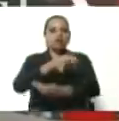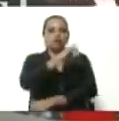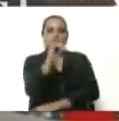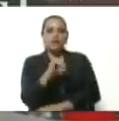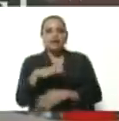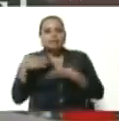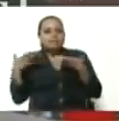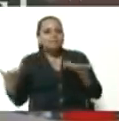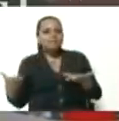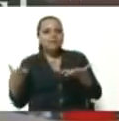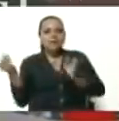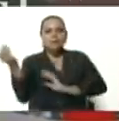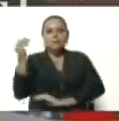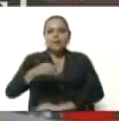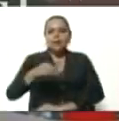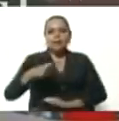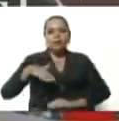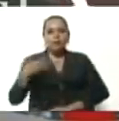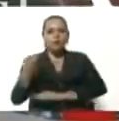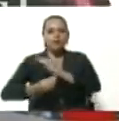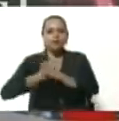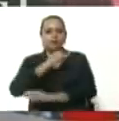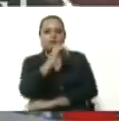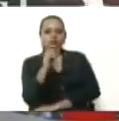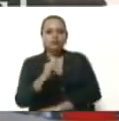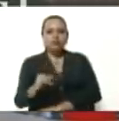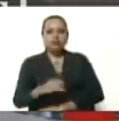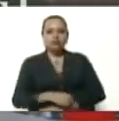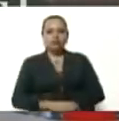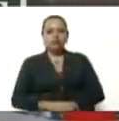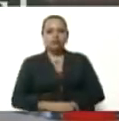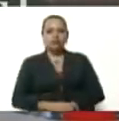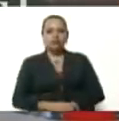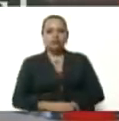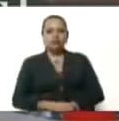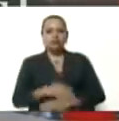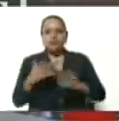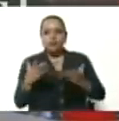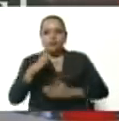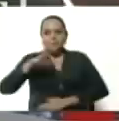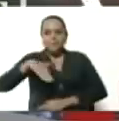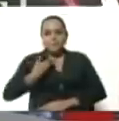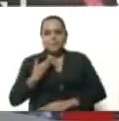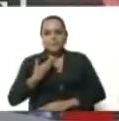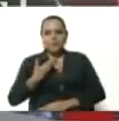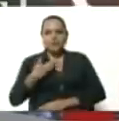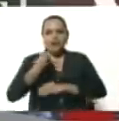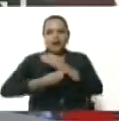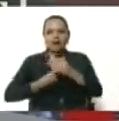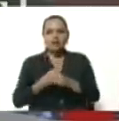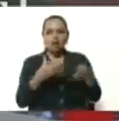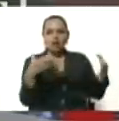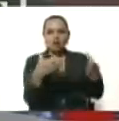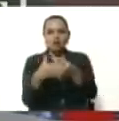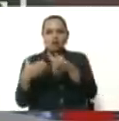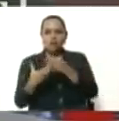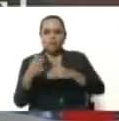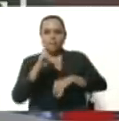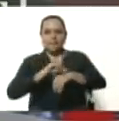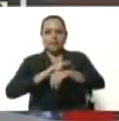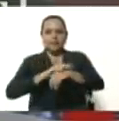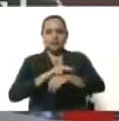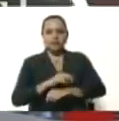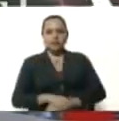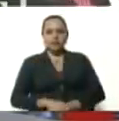¿Qué más podemos hacer por el Zulia? ¿Qué más podemos hacer con las brigadas médicas?